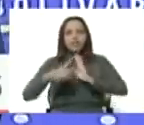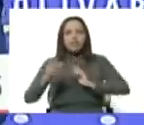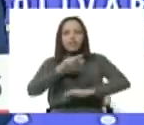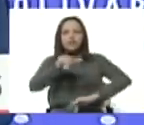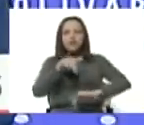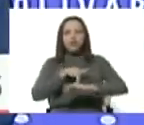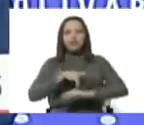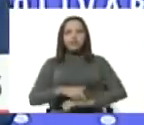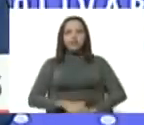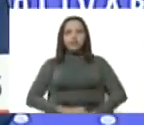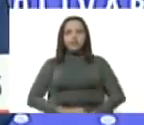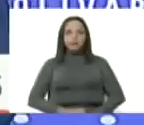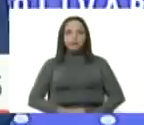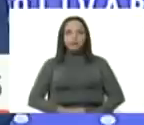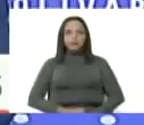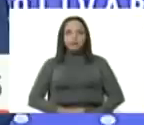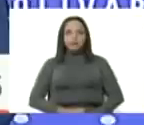nacionales.